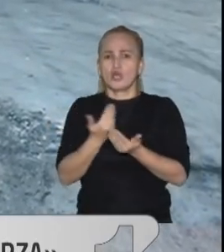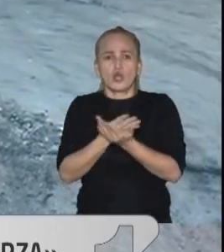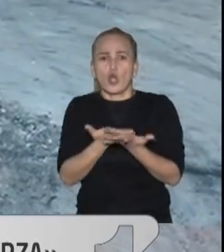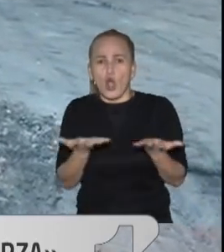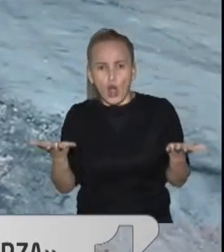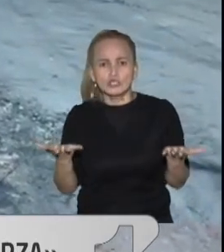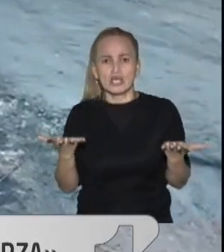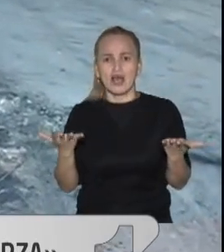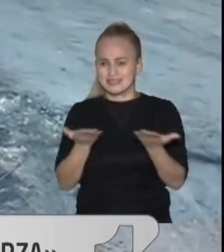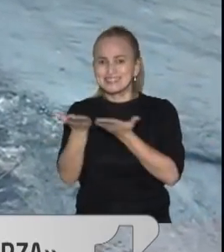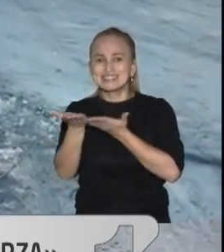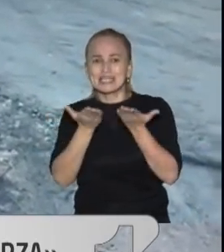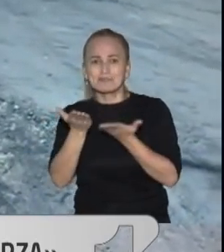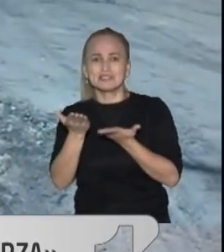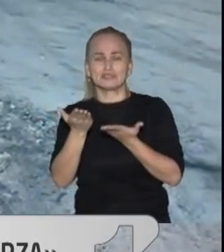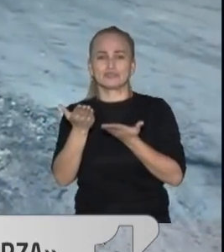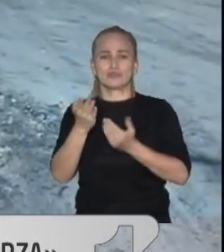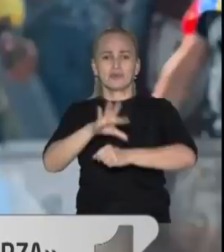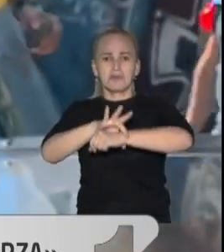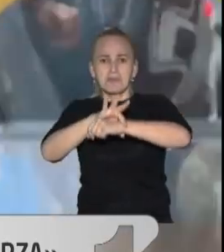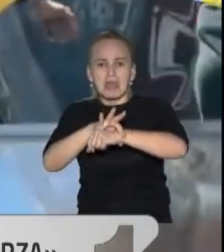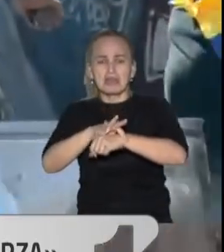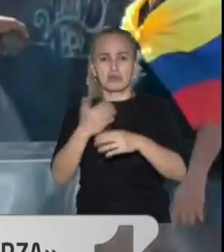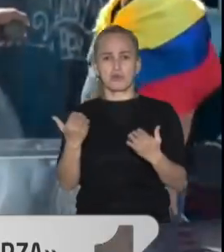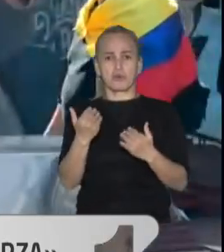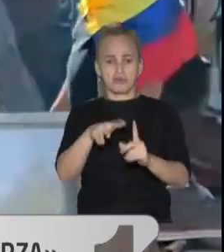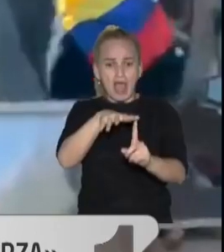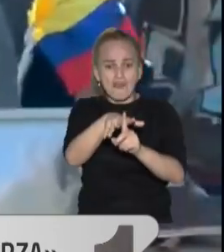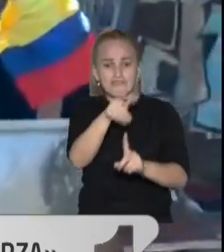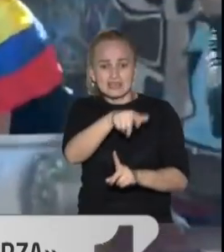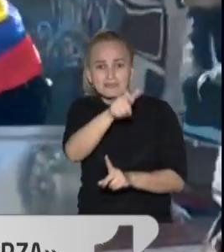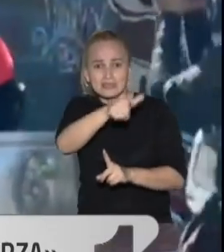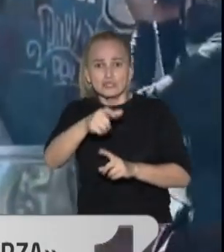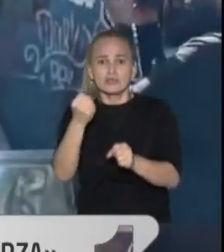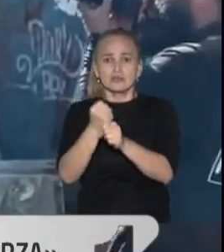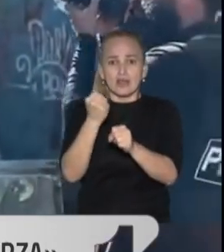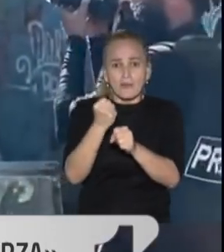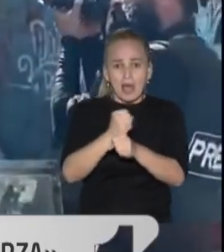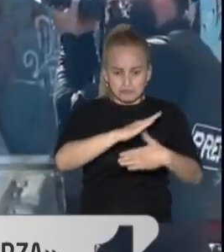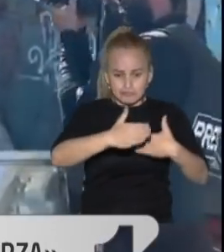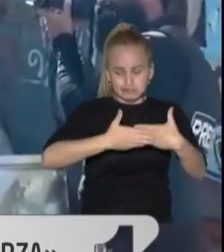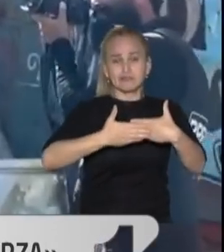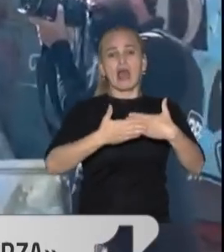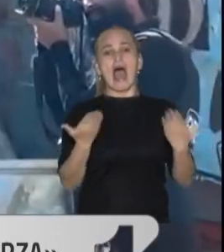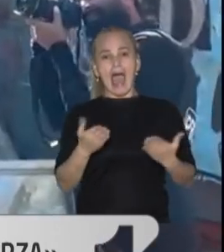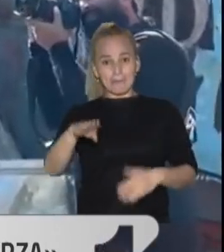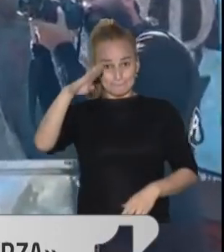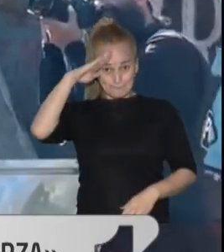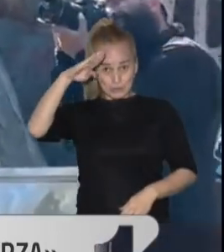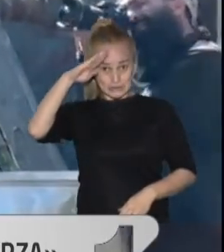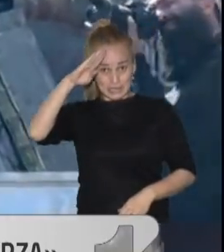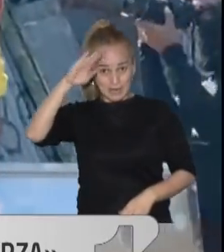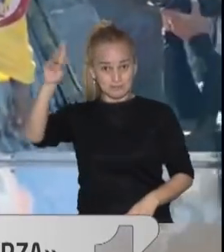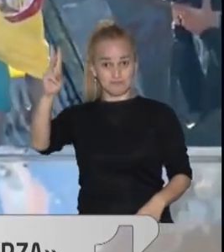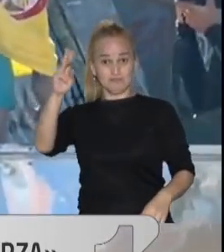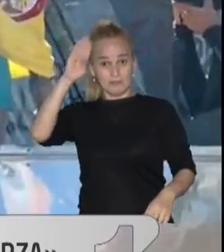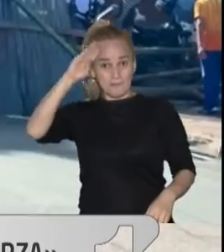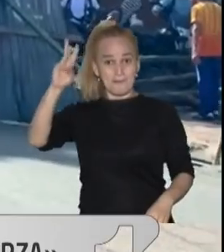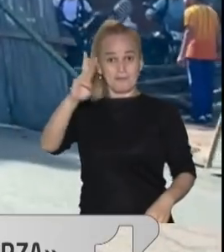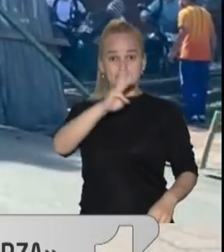acceso a los servicios médicos, poniendo en riesgo la productividad del país, pues la fuerza pública deberá avanzar